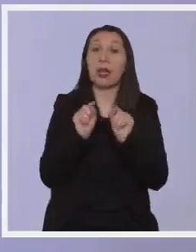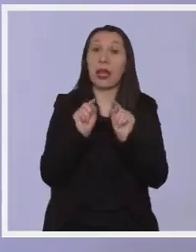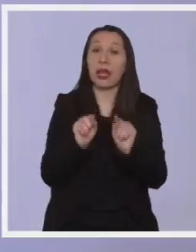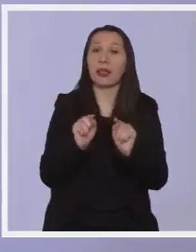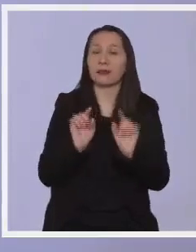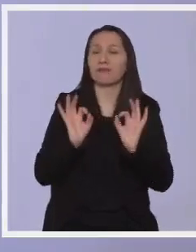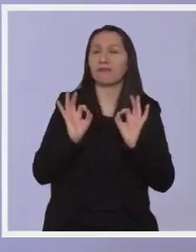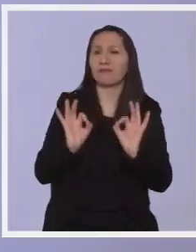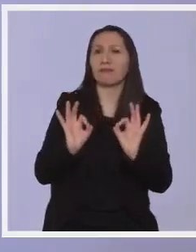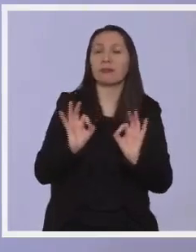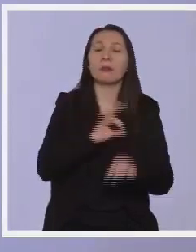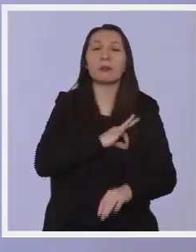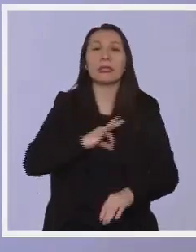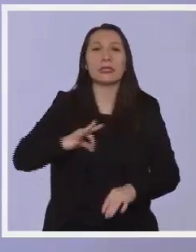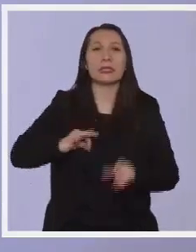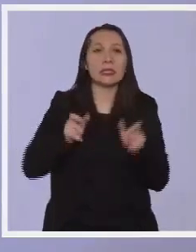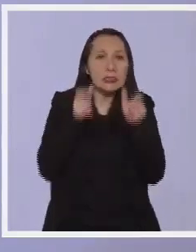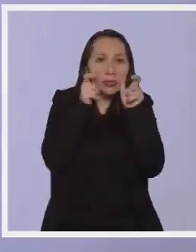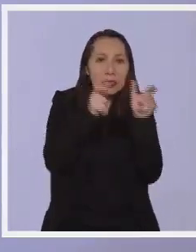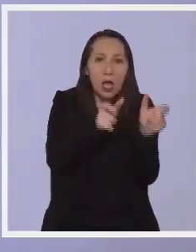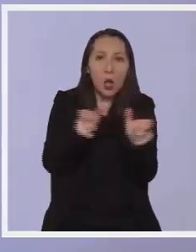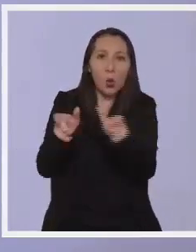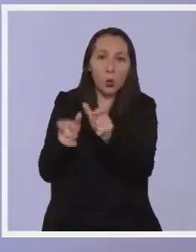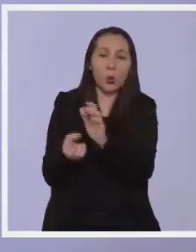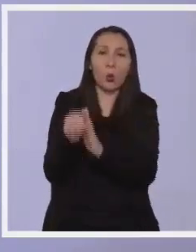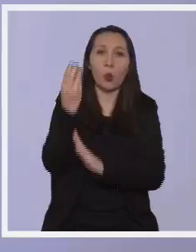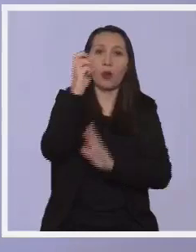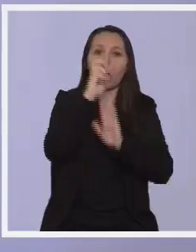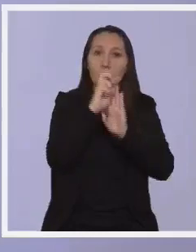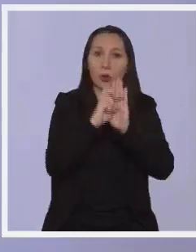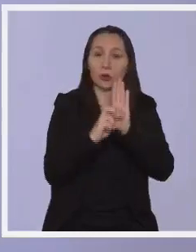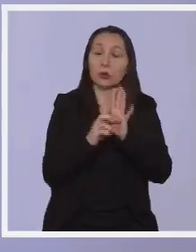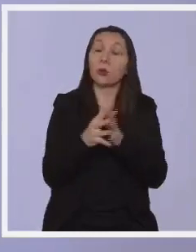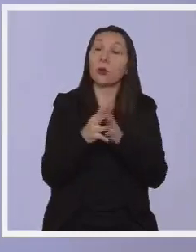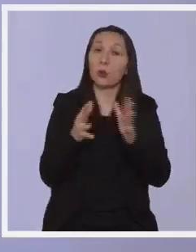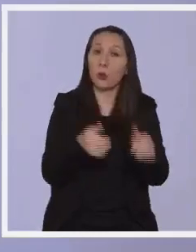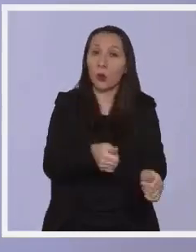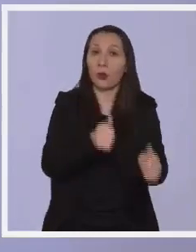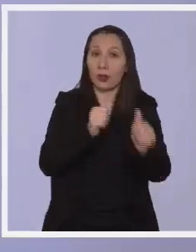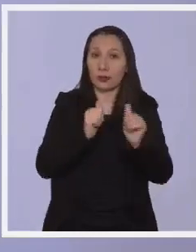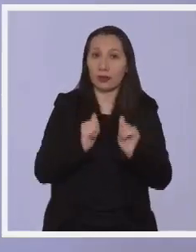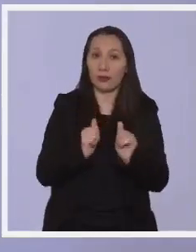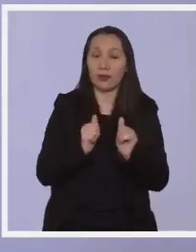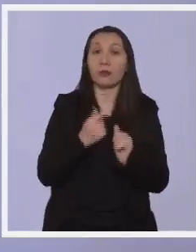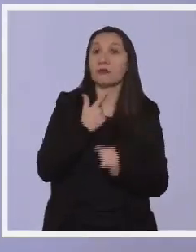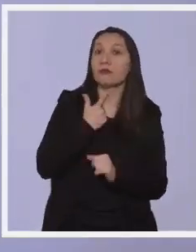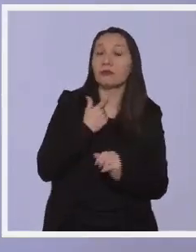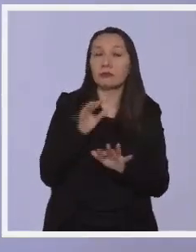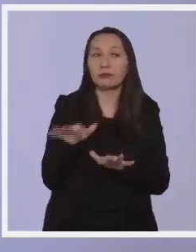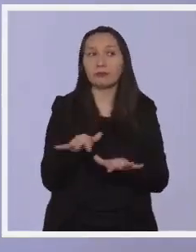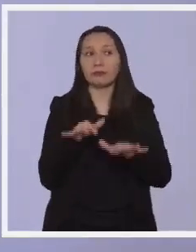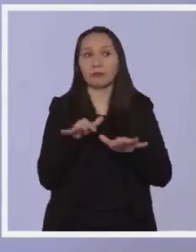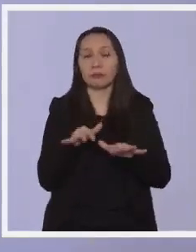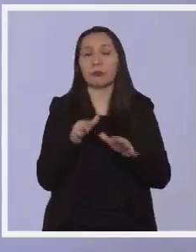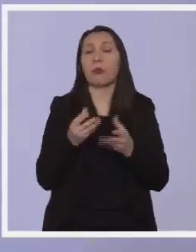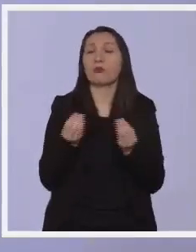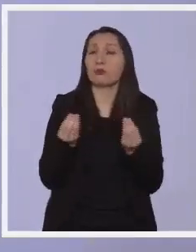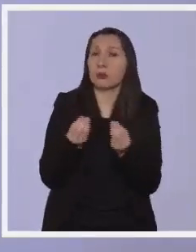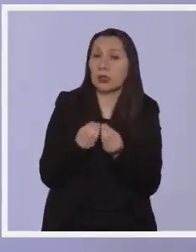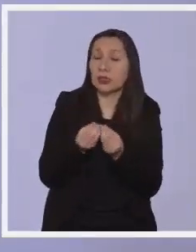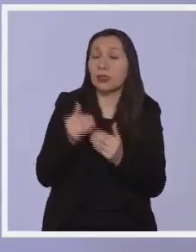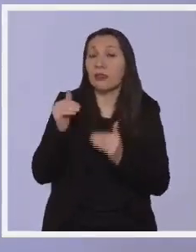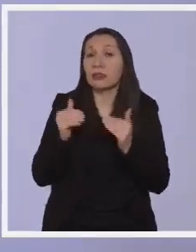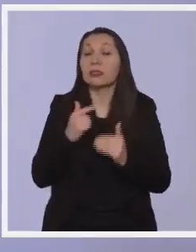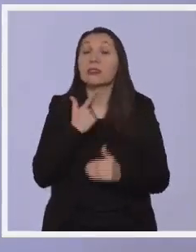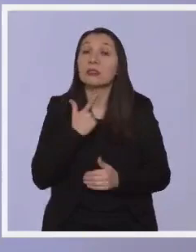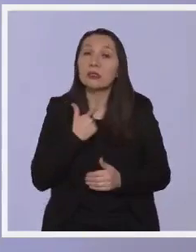de la torta es el Ministerio de Seguridad. Un proyecto que es un enorme desafío, en el cual hay mucho interés, en el cual muchas veces ese interés